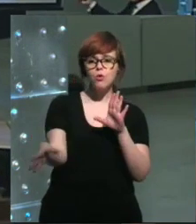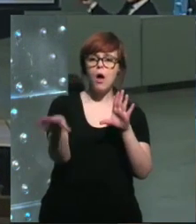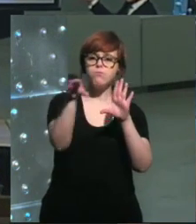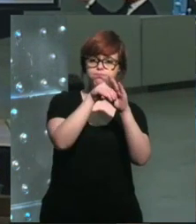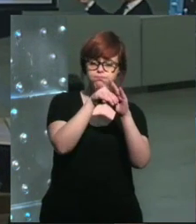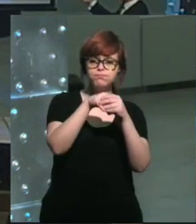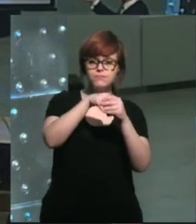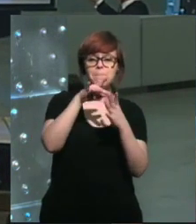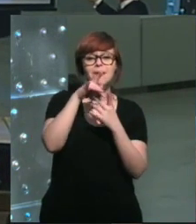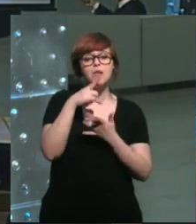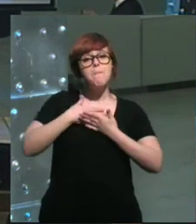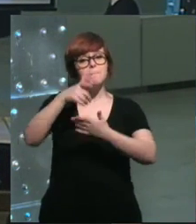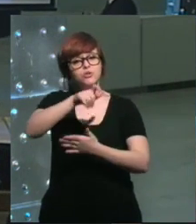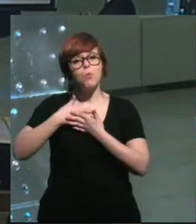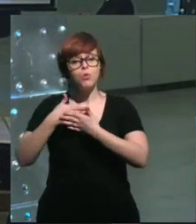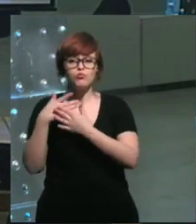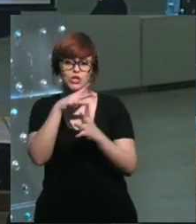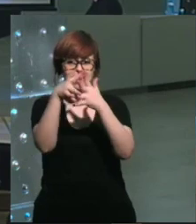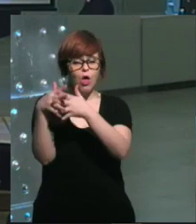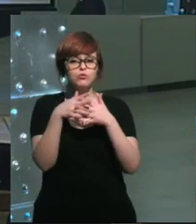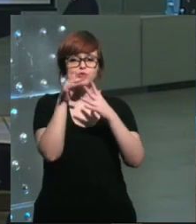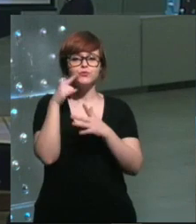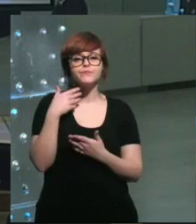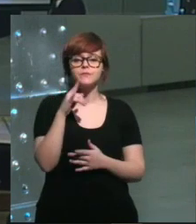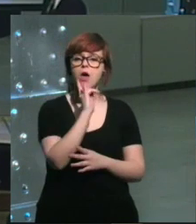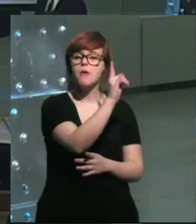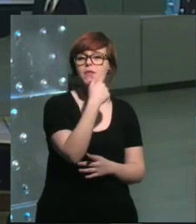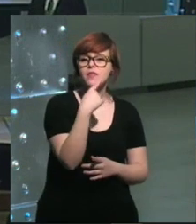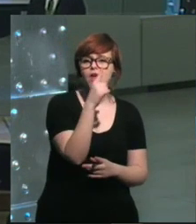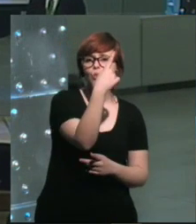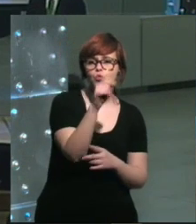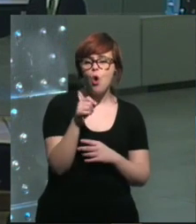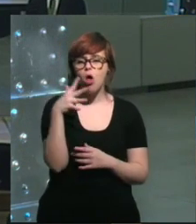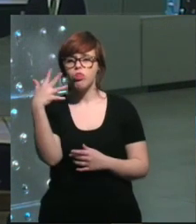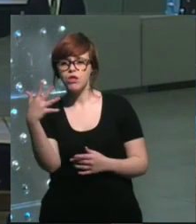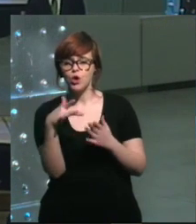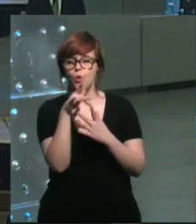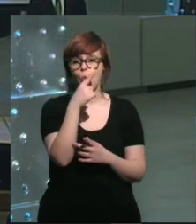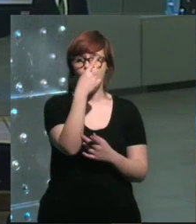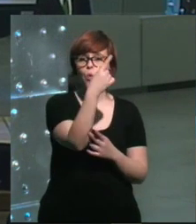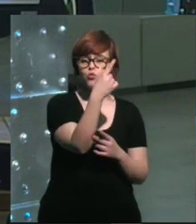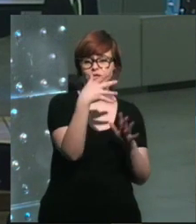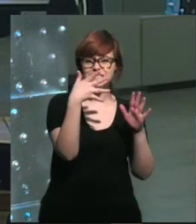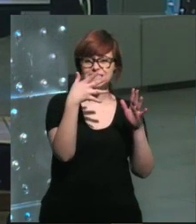cualquier parte de Estados Unidos te llaman y te dicen, del 1 al 5, dígame usted, 1, diciendo 1